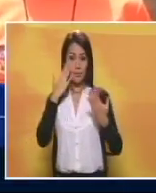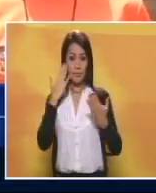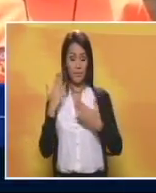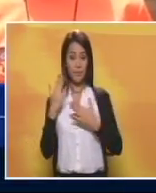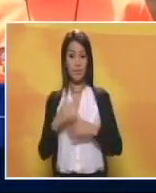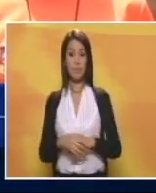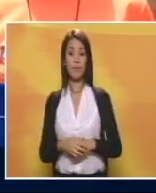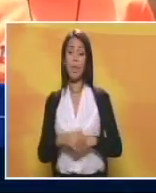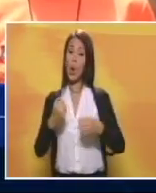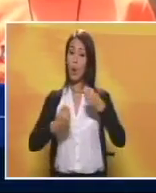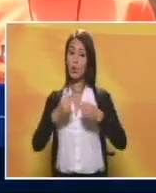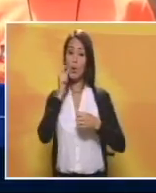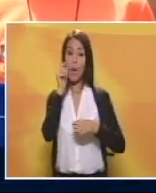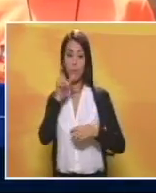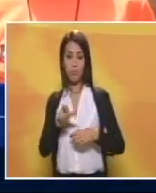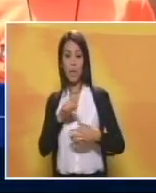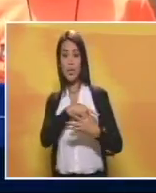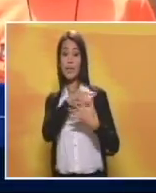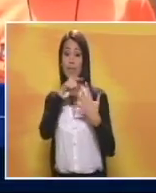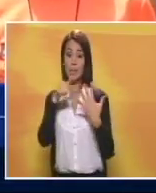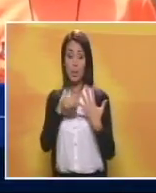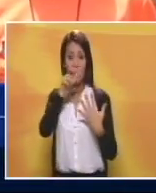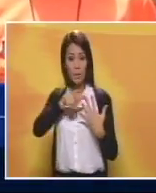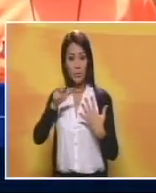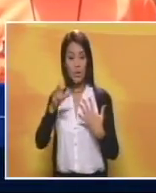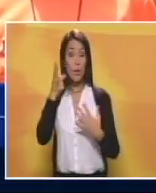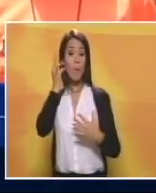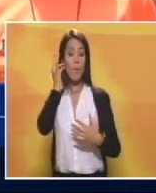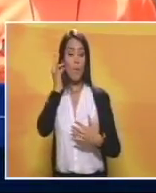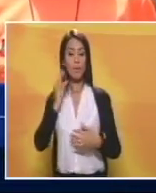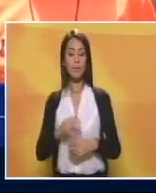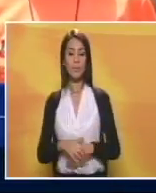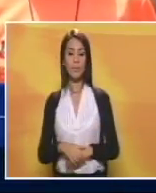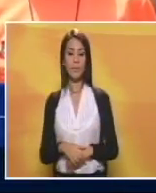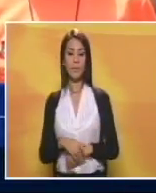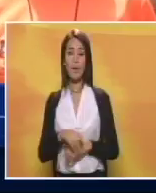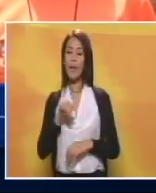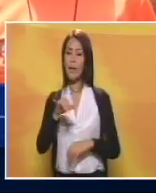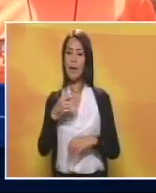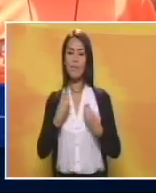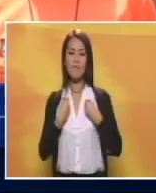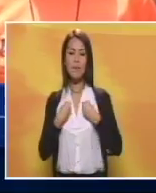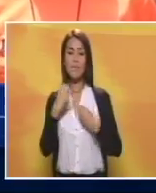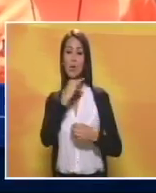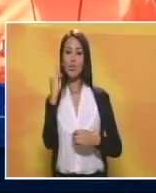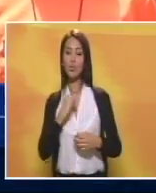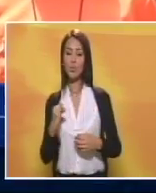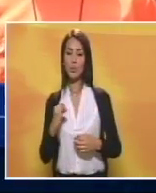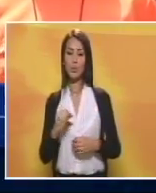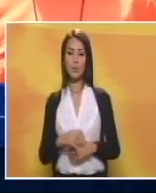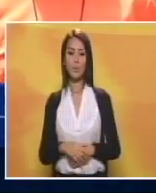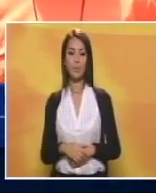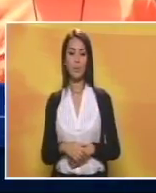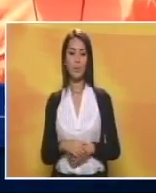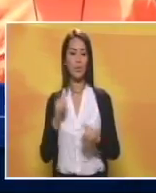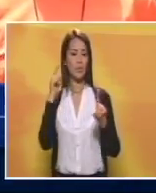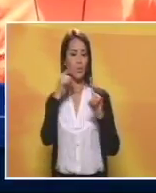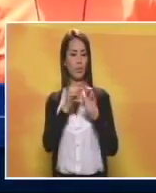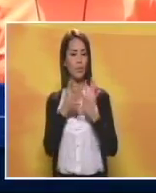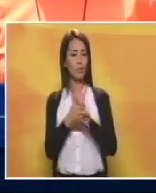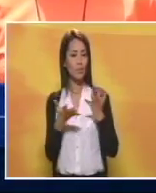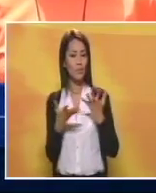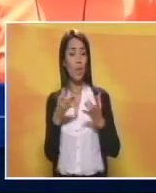un ciudadano y 5 acompañantes, 5 damas procedentes del estado Zulia, probablemente con destino al